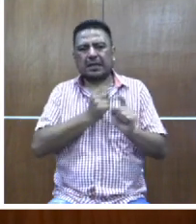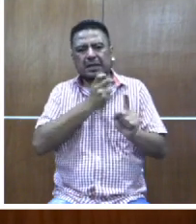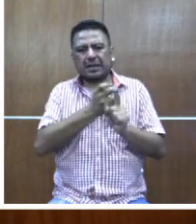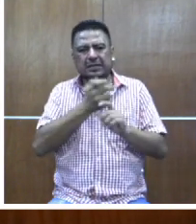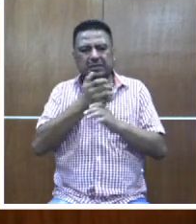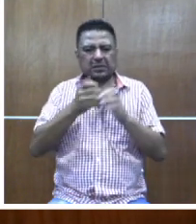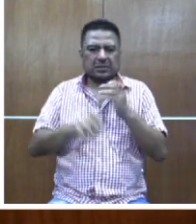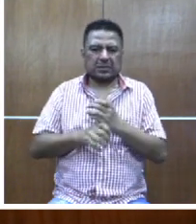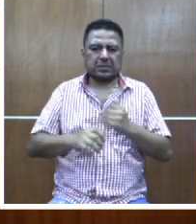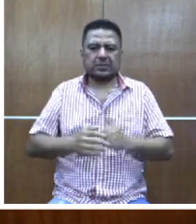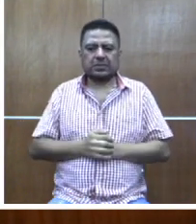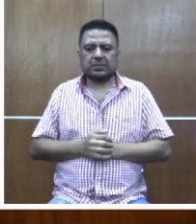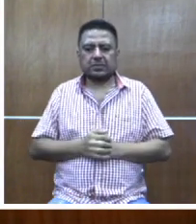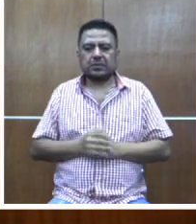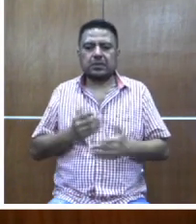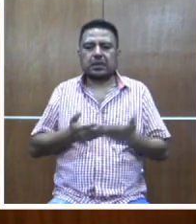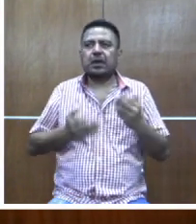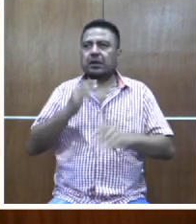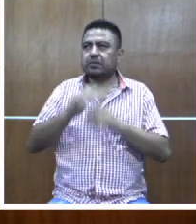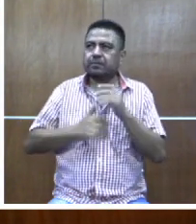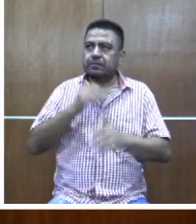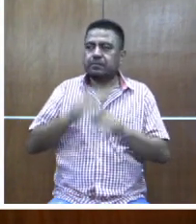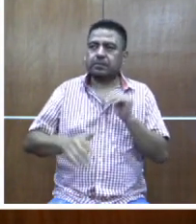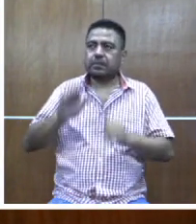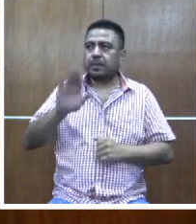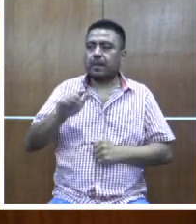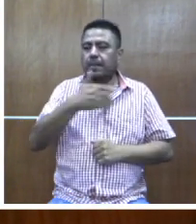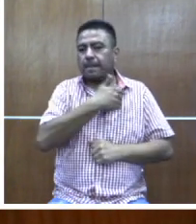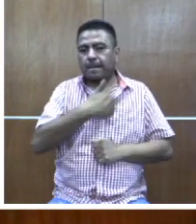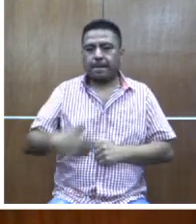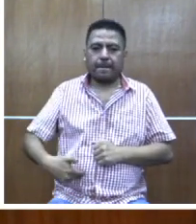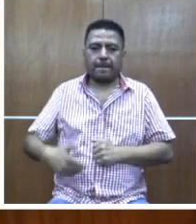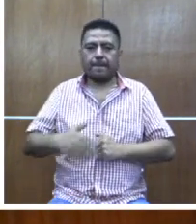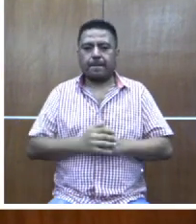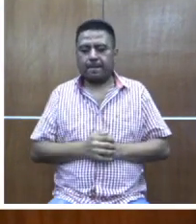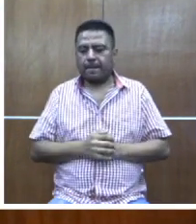casos. Es cuanto, diputado presidente. Muchas gracias.